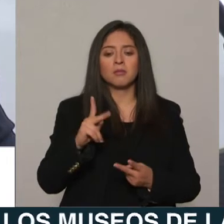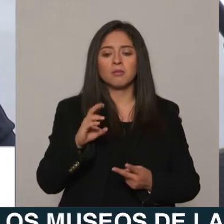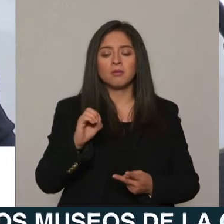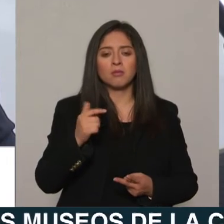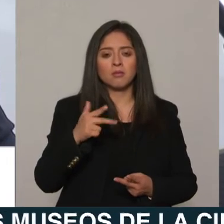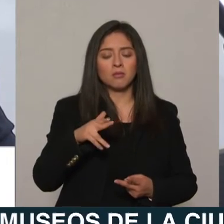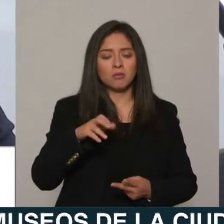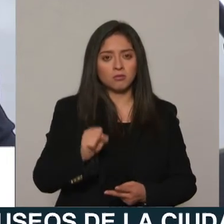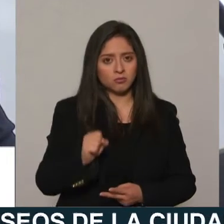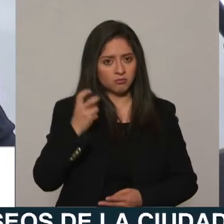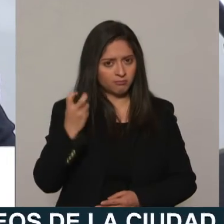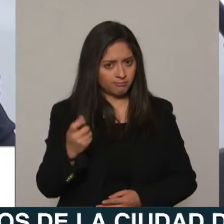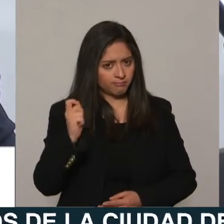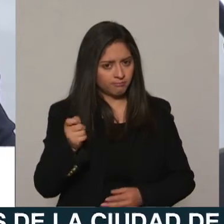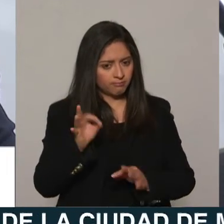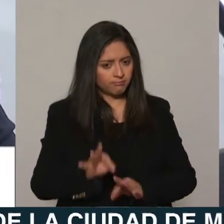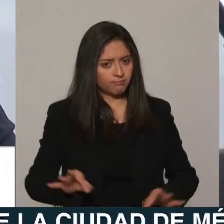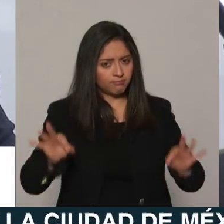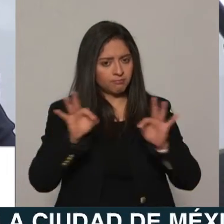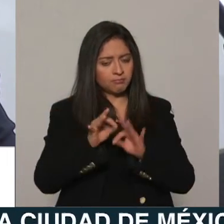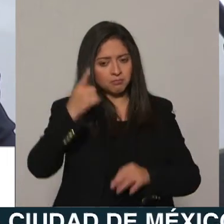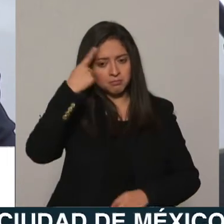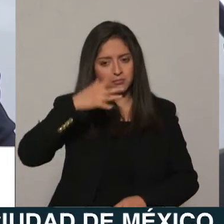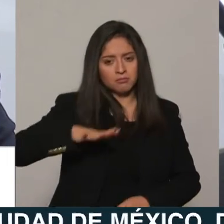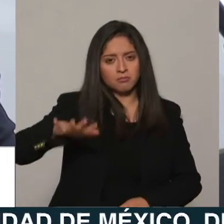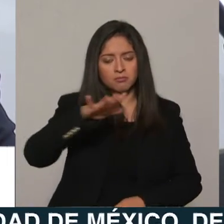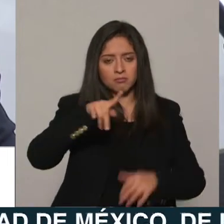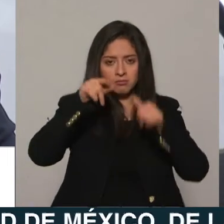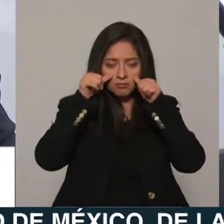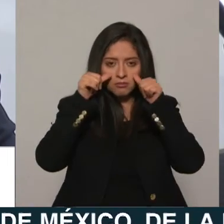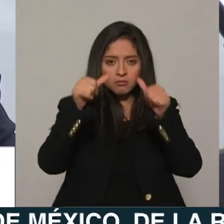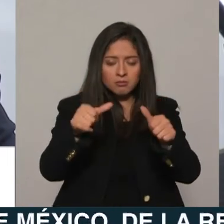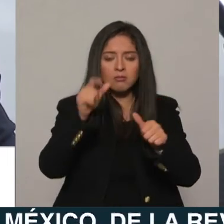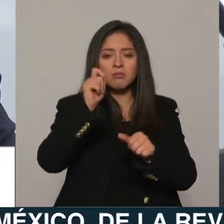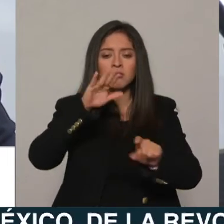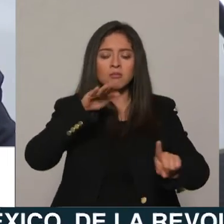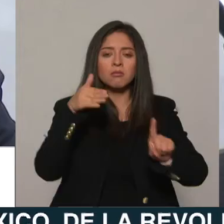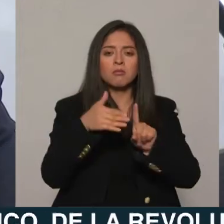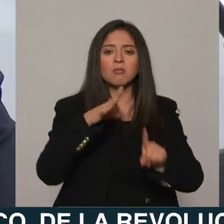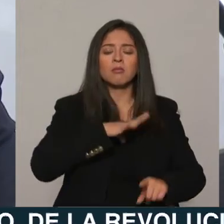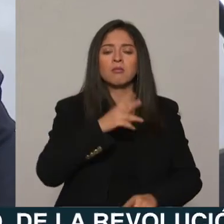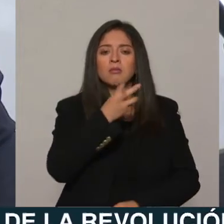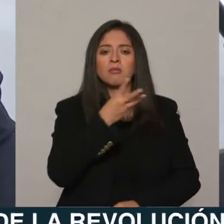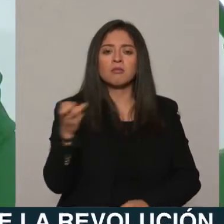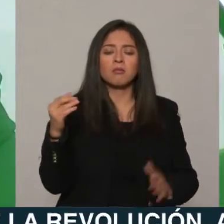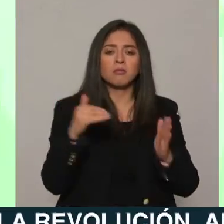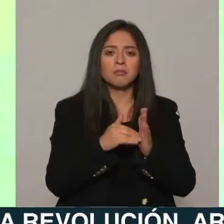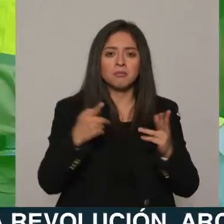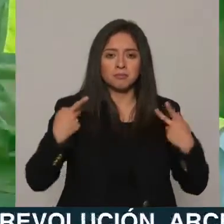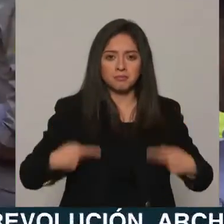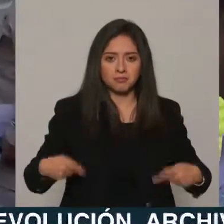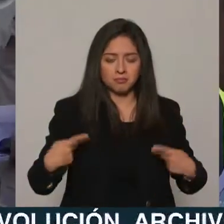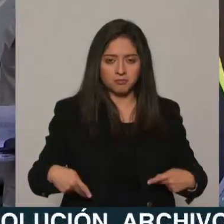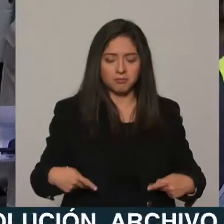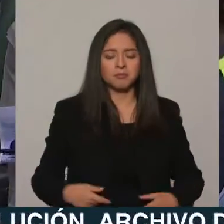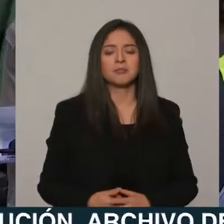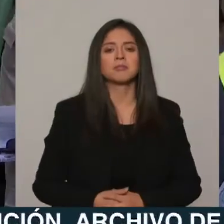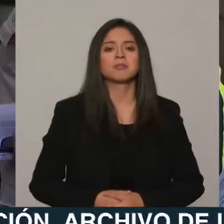es para nosotros fundamental atender, dado que ahí se concentran cerca de 300,000 habitantes.